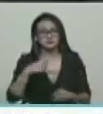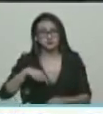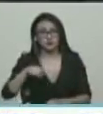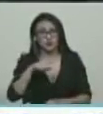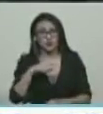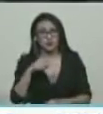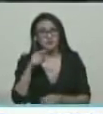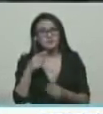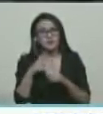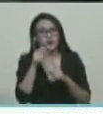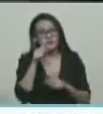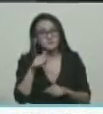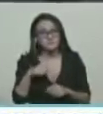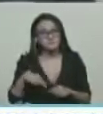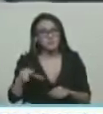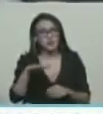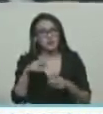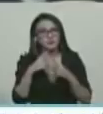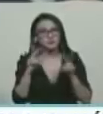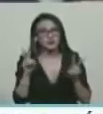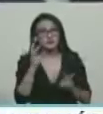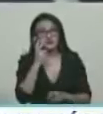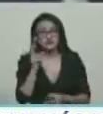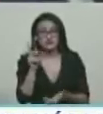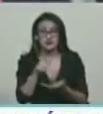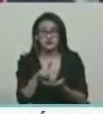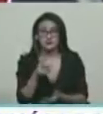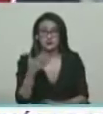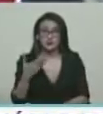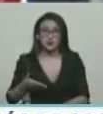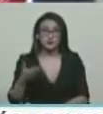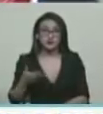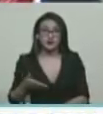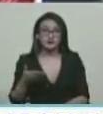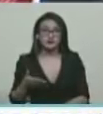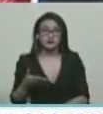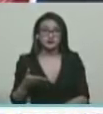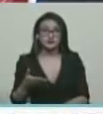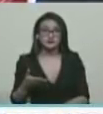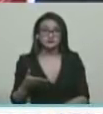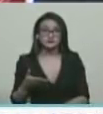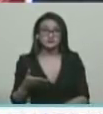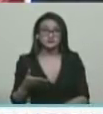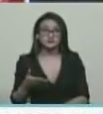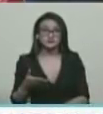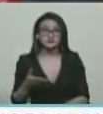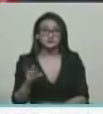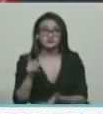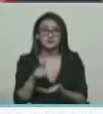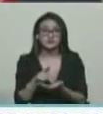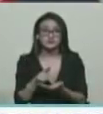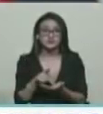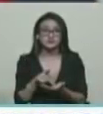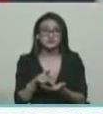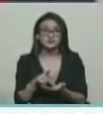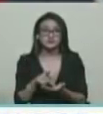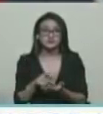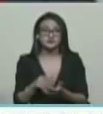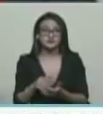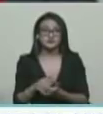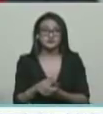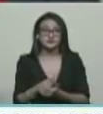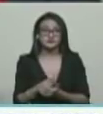todo la paz de los pueblos. Una visita por demás importante del excelentísimo Kim Jong-nan a nuestro país, sobre todo cuando